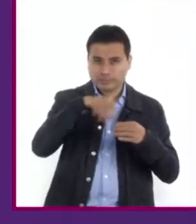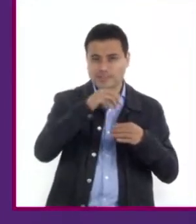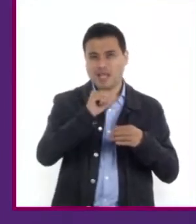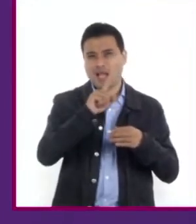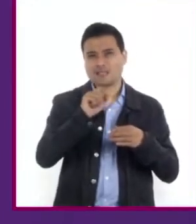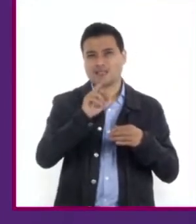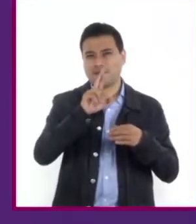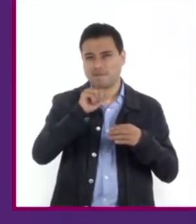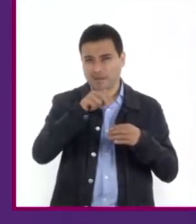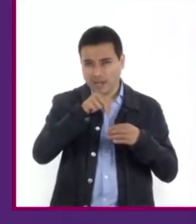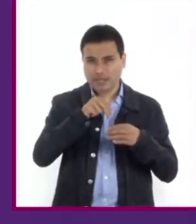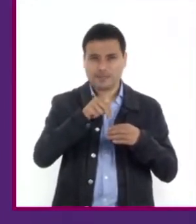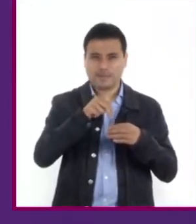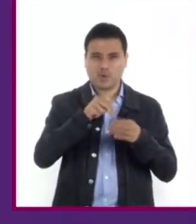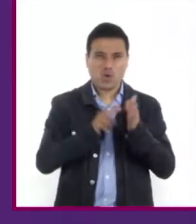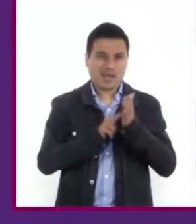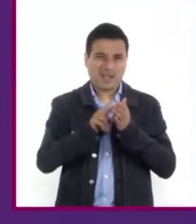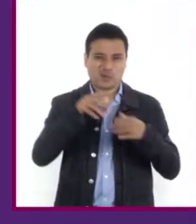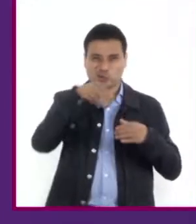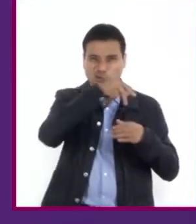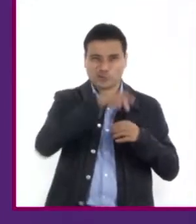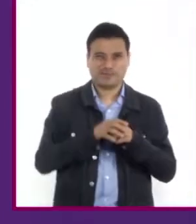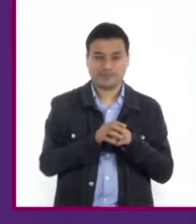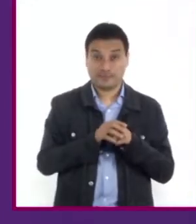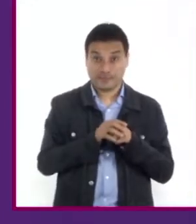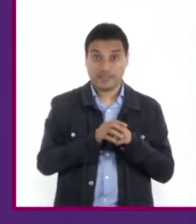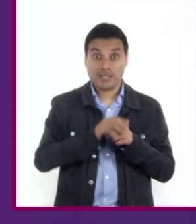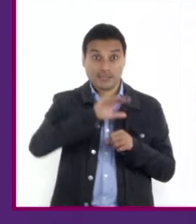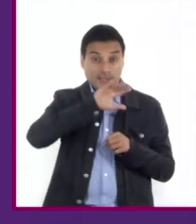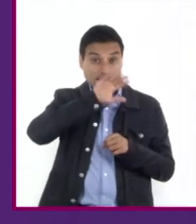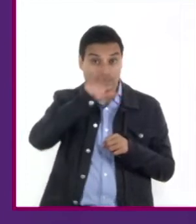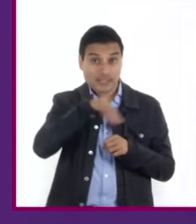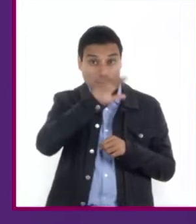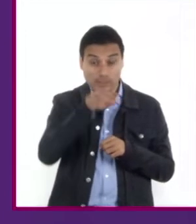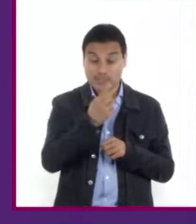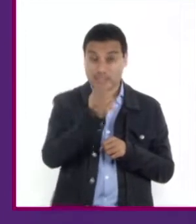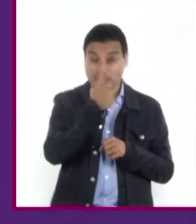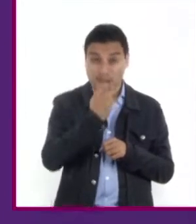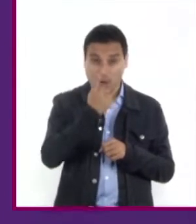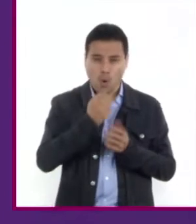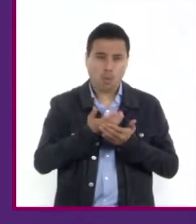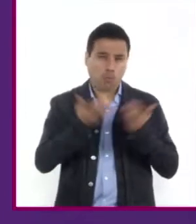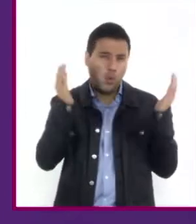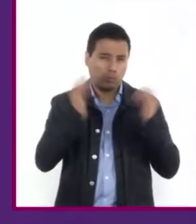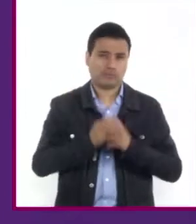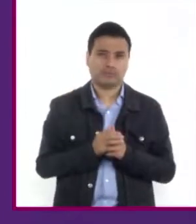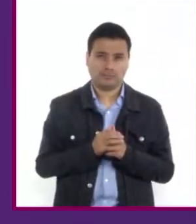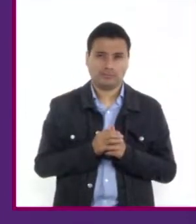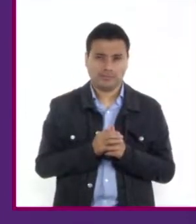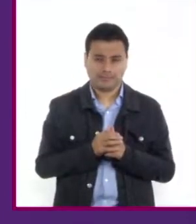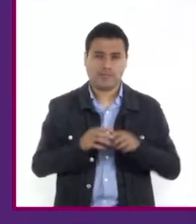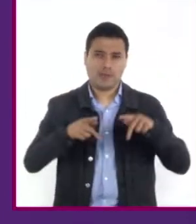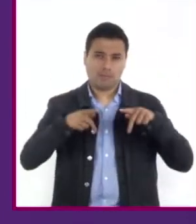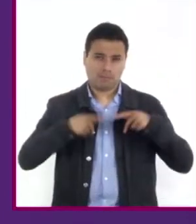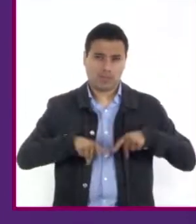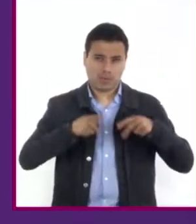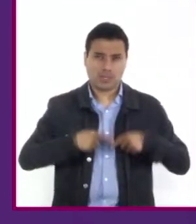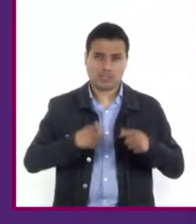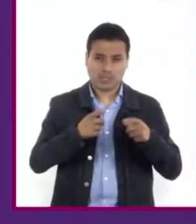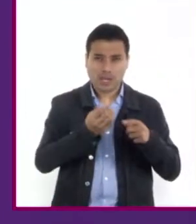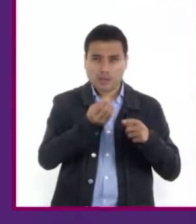azafrán. Las cebollas y el ajo se distribuían con liberalidad. Se estima que las raciones ordinarias tenían